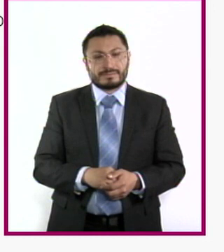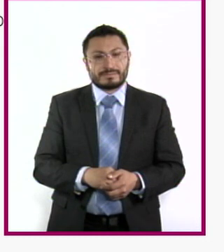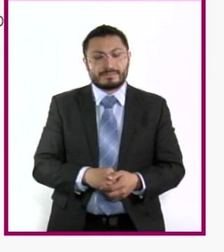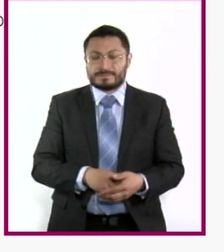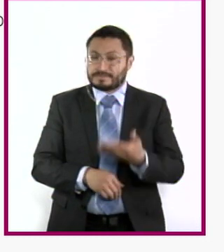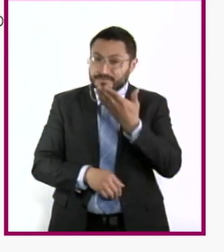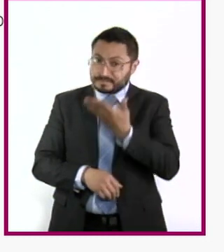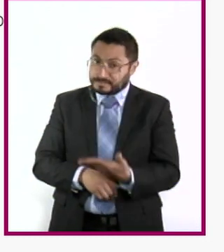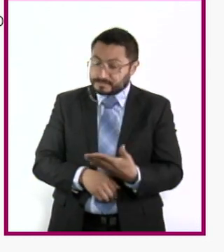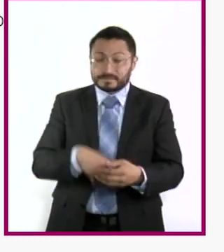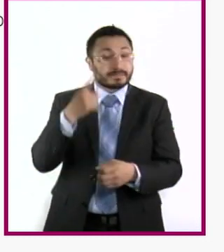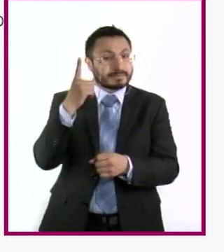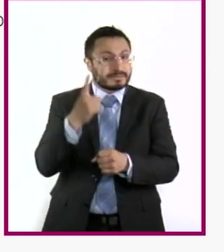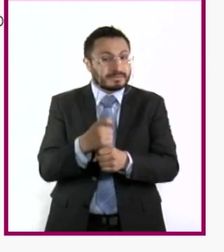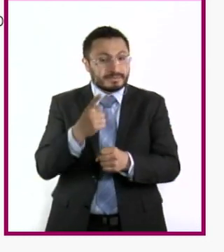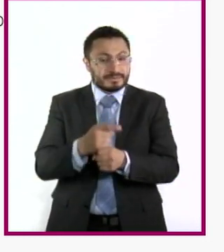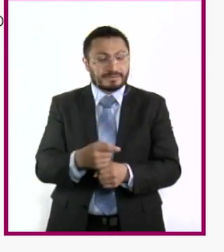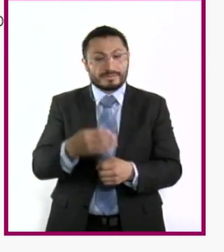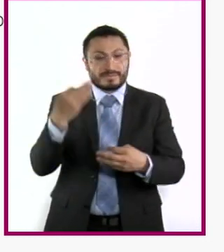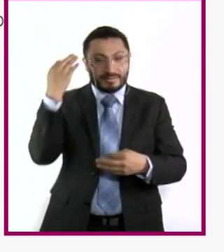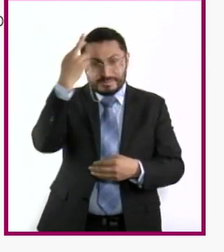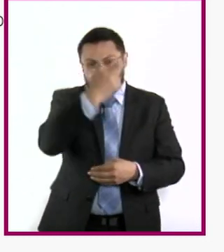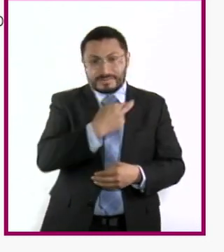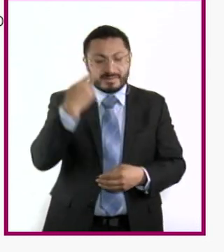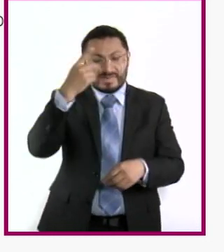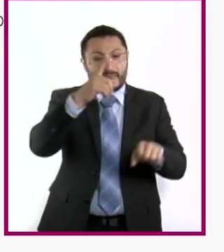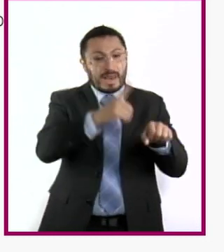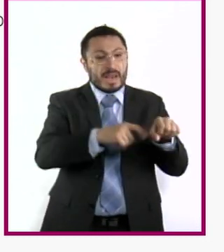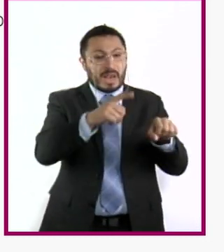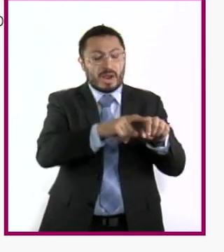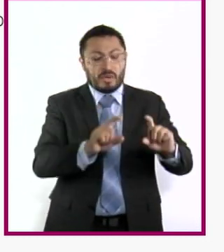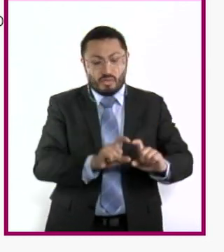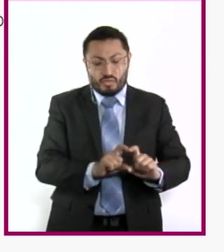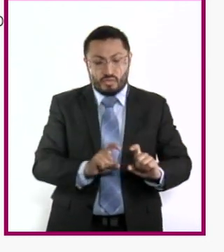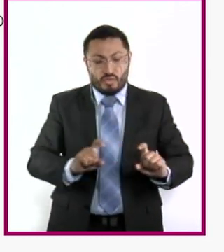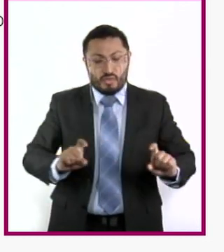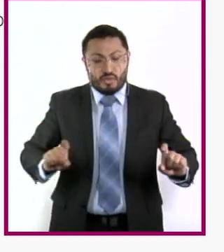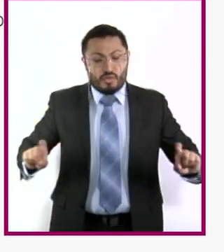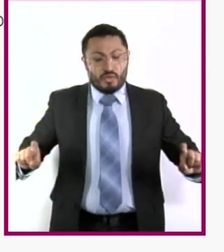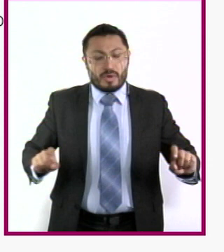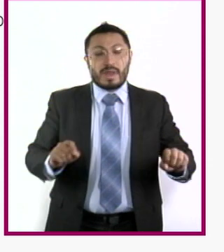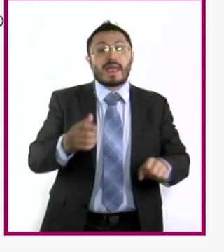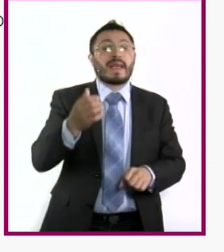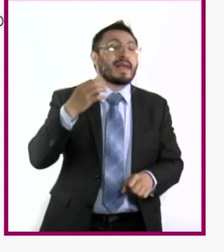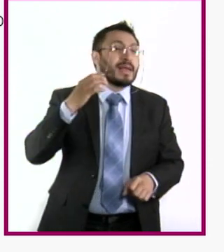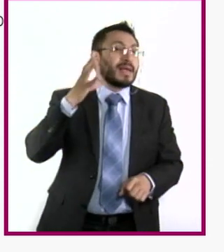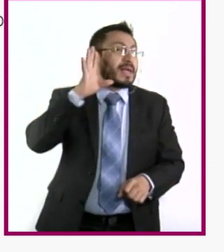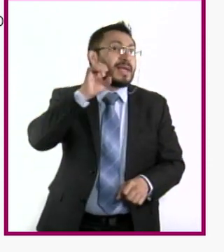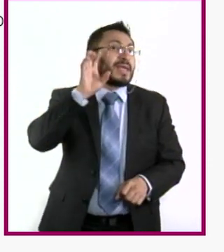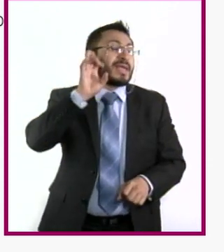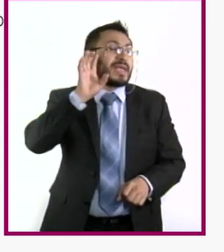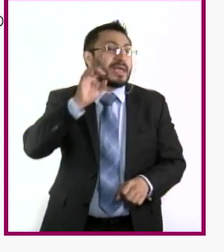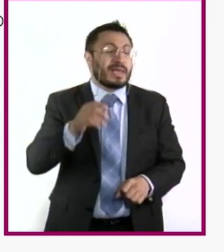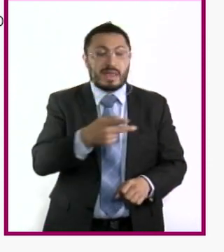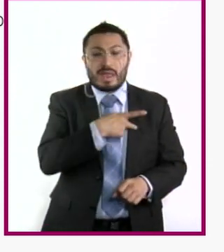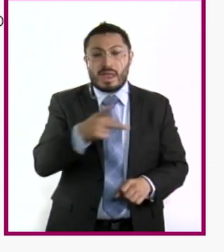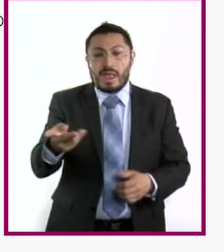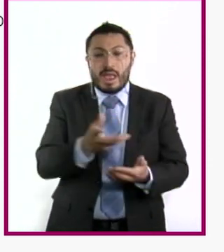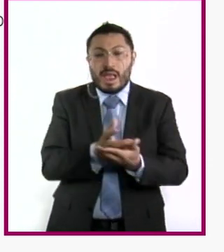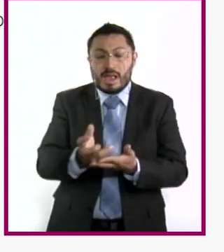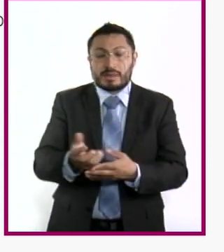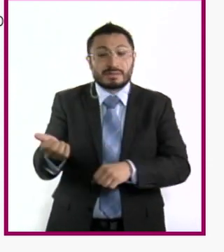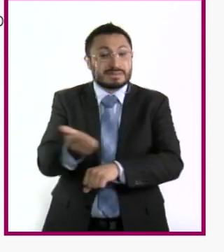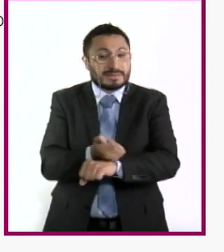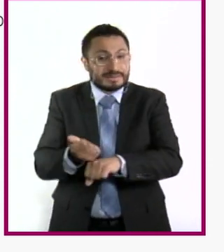Lo primero que hay que hacer es fijarnos en los colores de la parte de abajo. El color naranja indica pobreza extrema y el color